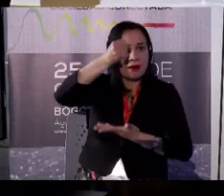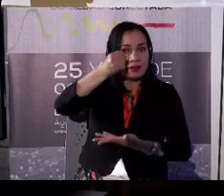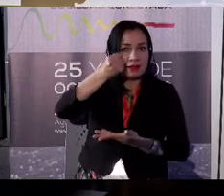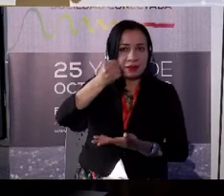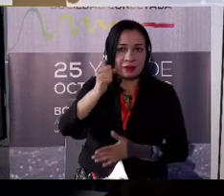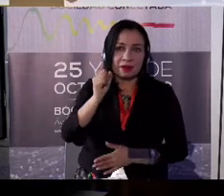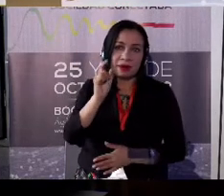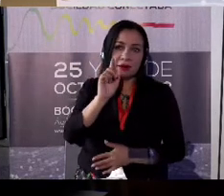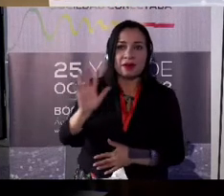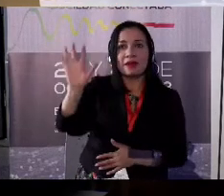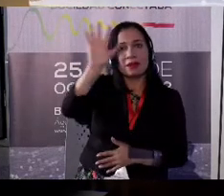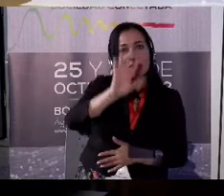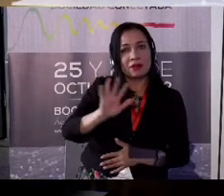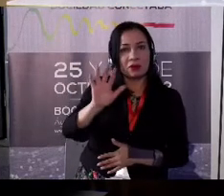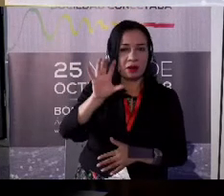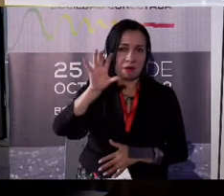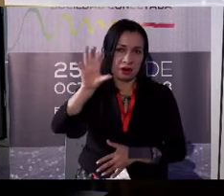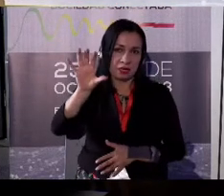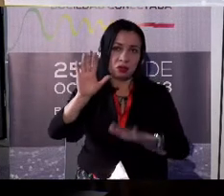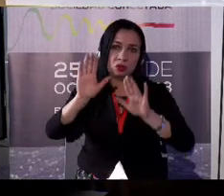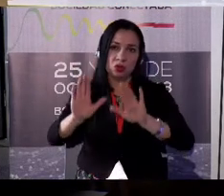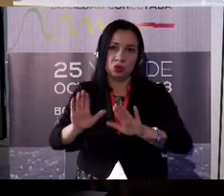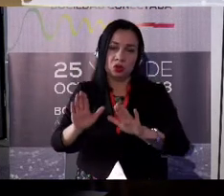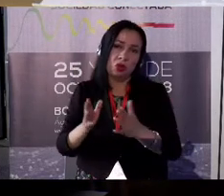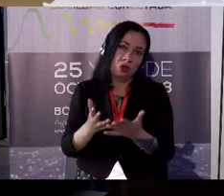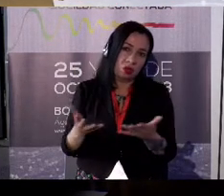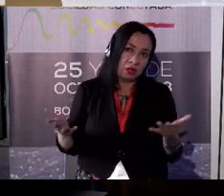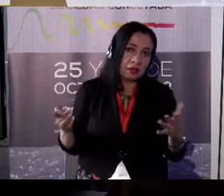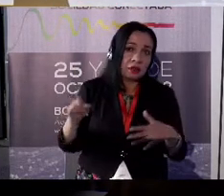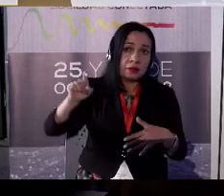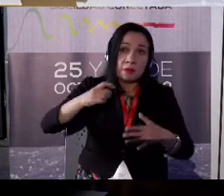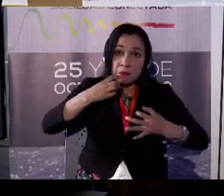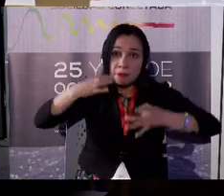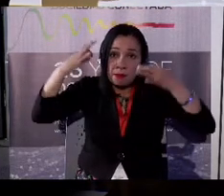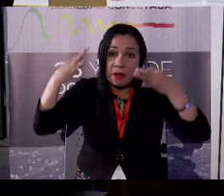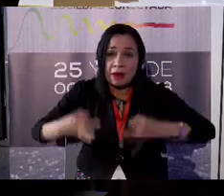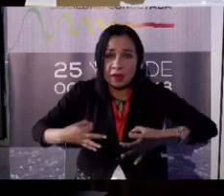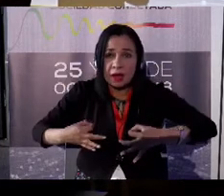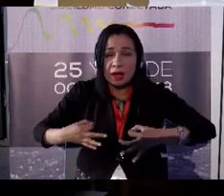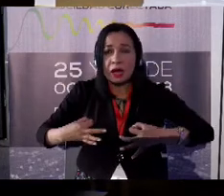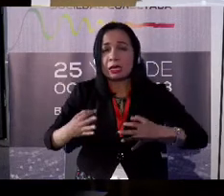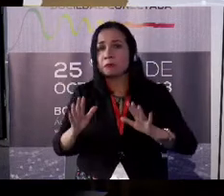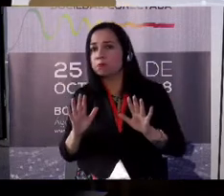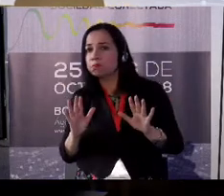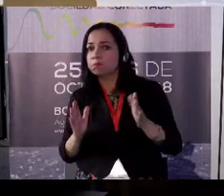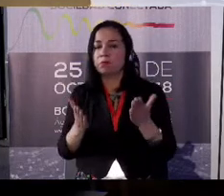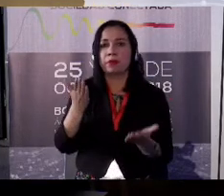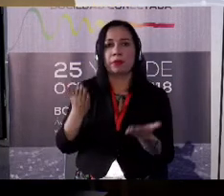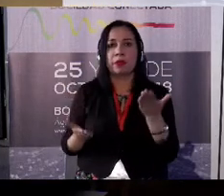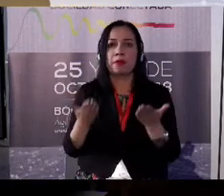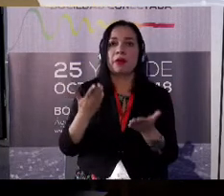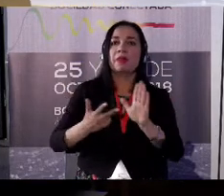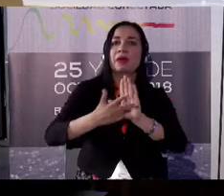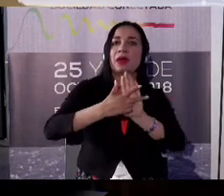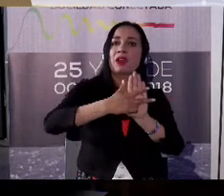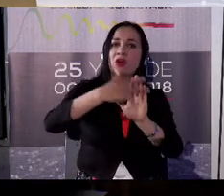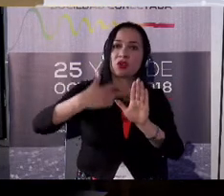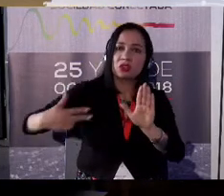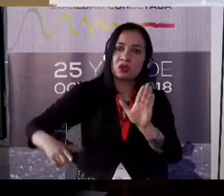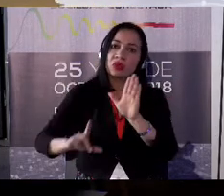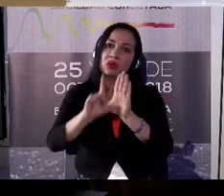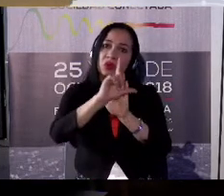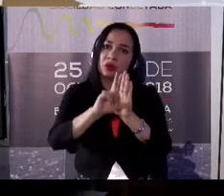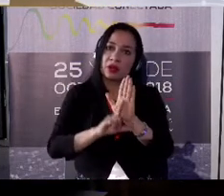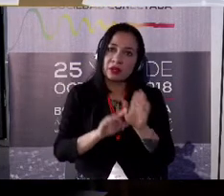es algo que no es necesariamente cierto dependiendo de las constituciones y las legislaciones en cada